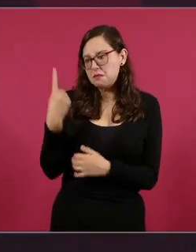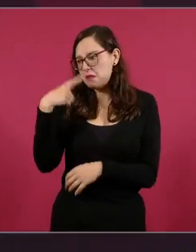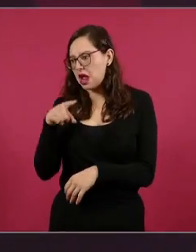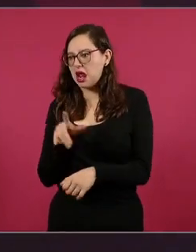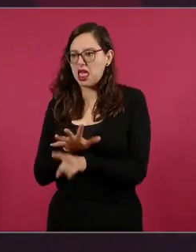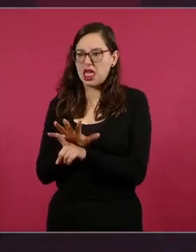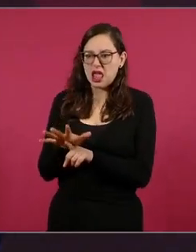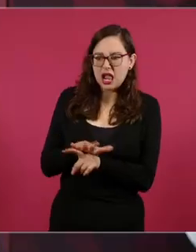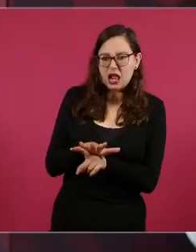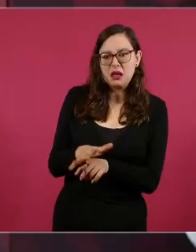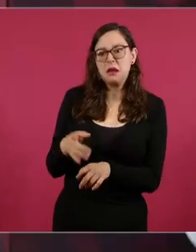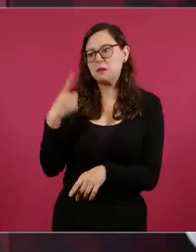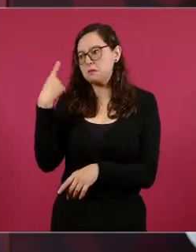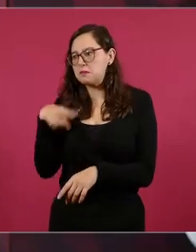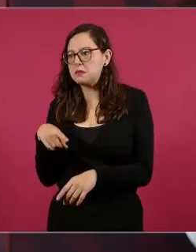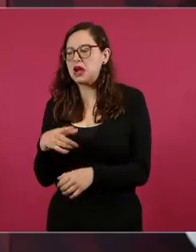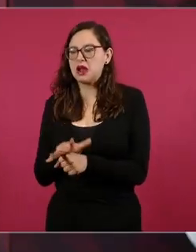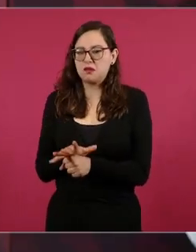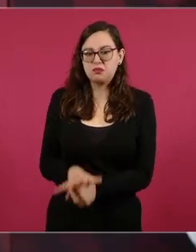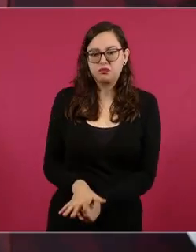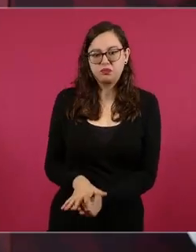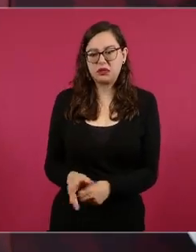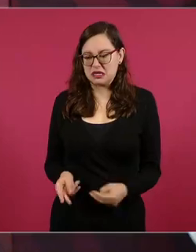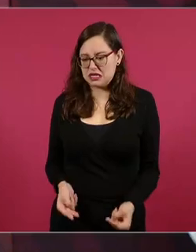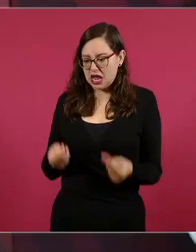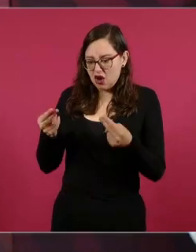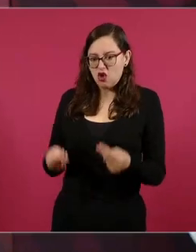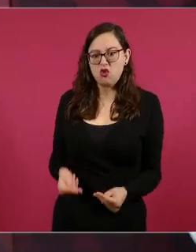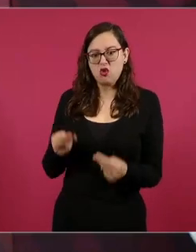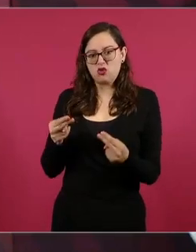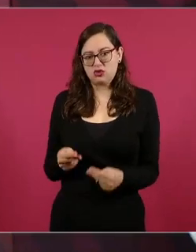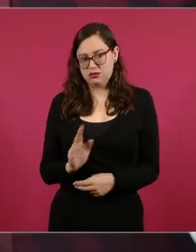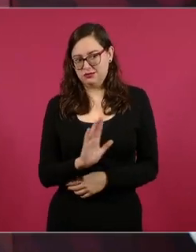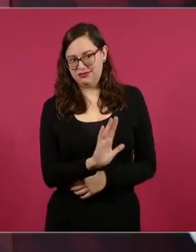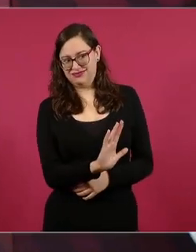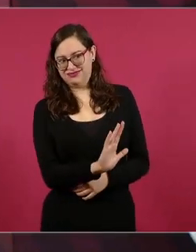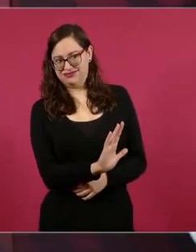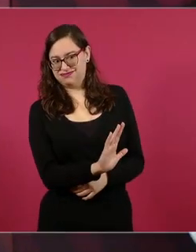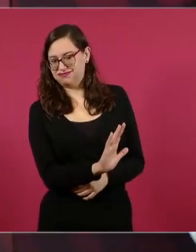que no se vuelva algo mercantil,